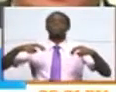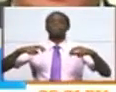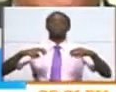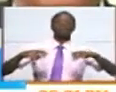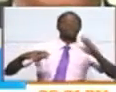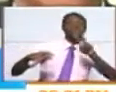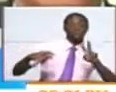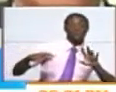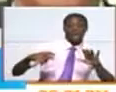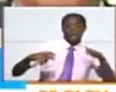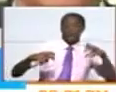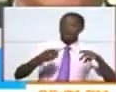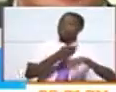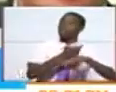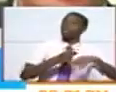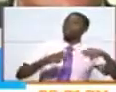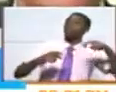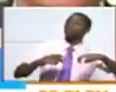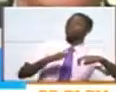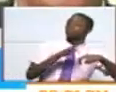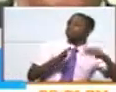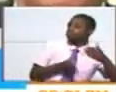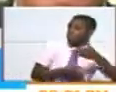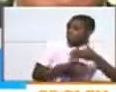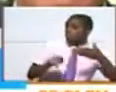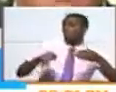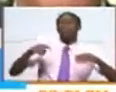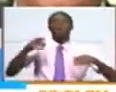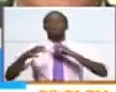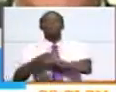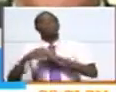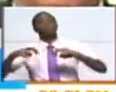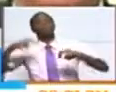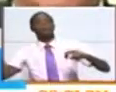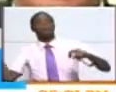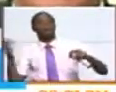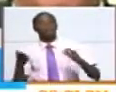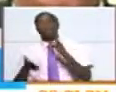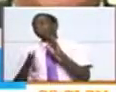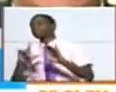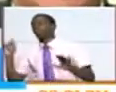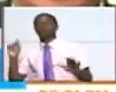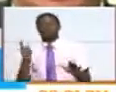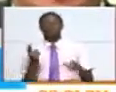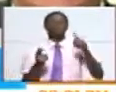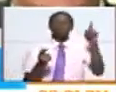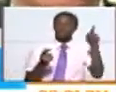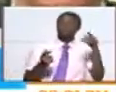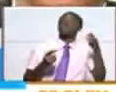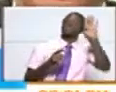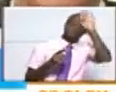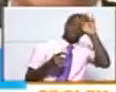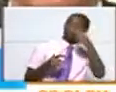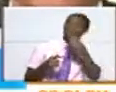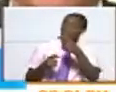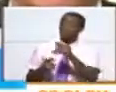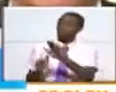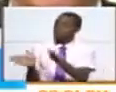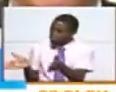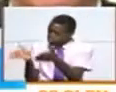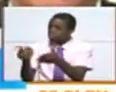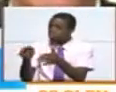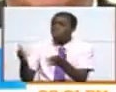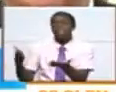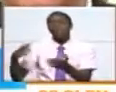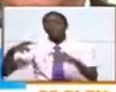de Venezuela, ha sido precisamente la oposición. E incluso el Papa ha llamado a que esa oposición siga dialogando. Por lo tanto, no es cierto